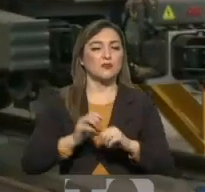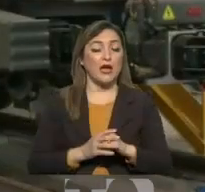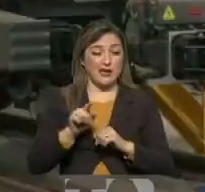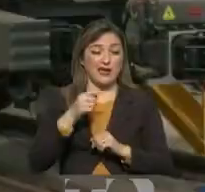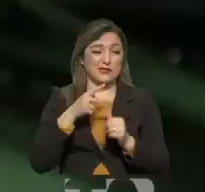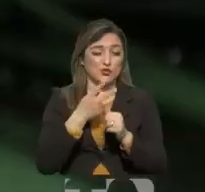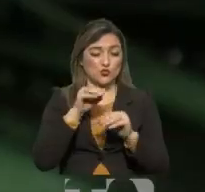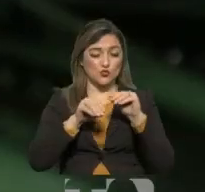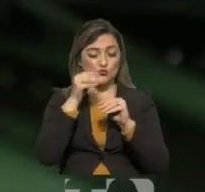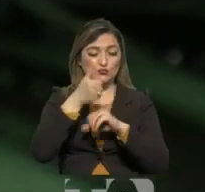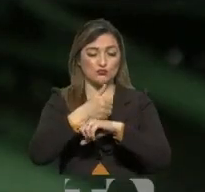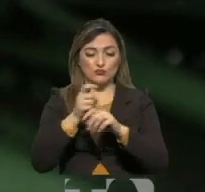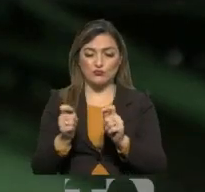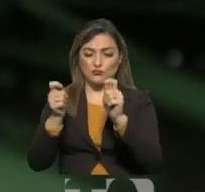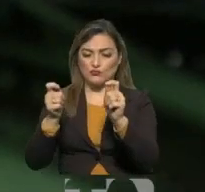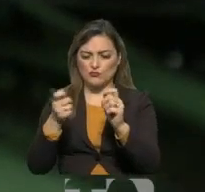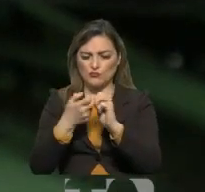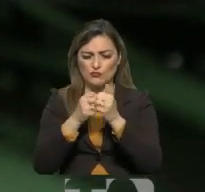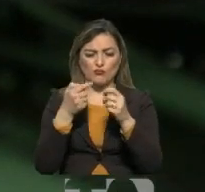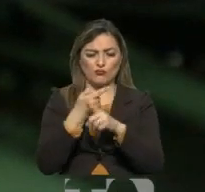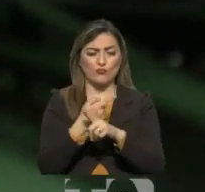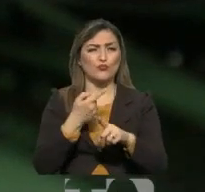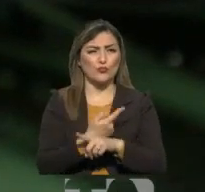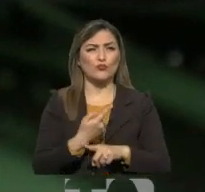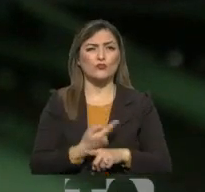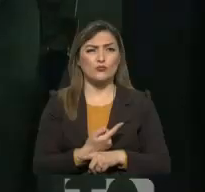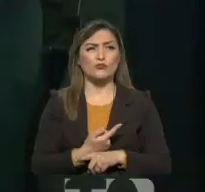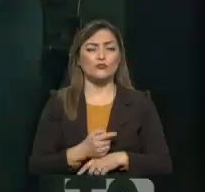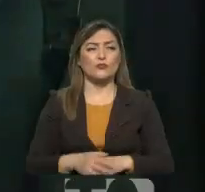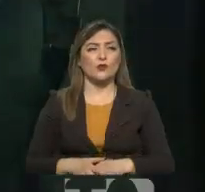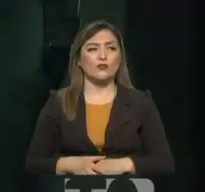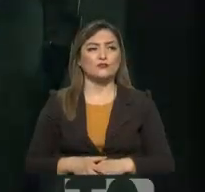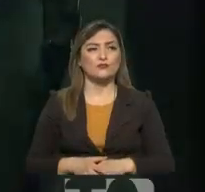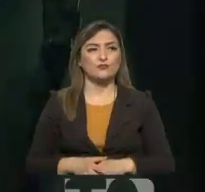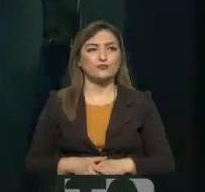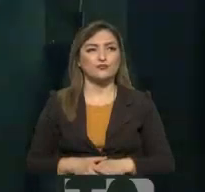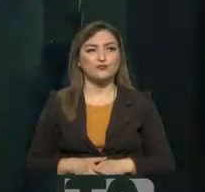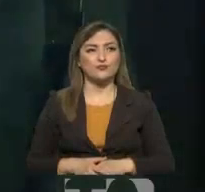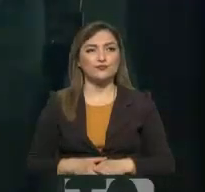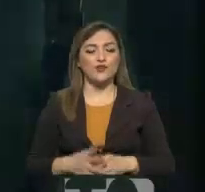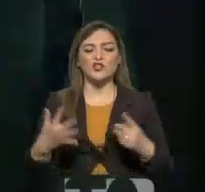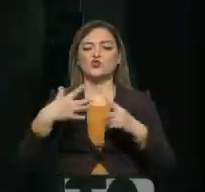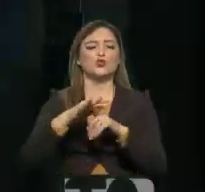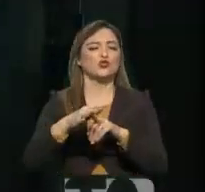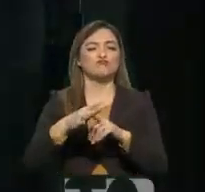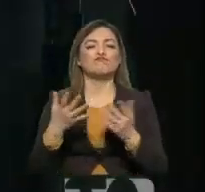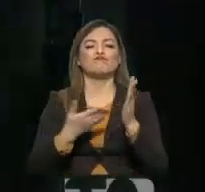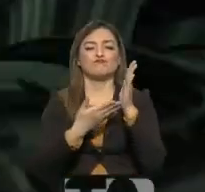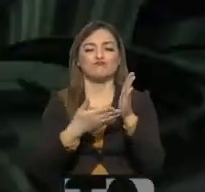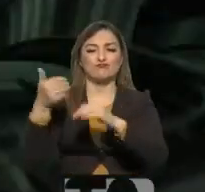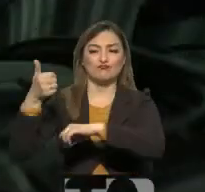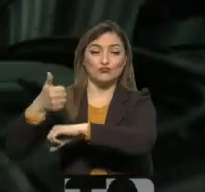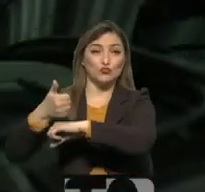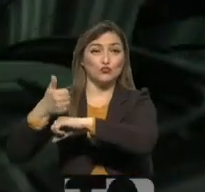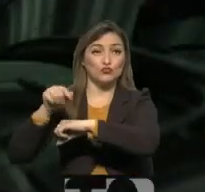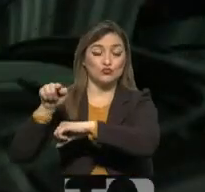autoridades encontraron varias inconsistencias preocupantes respecto a la situación de la obra, como por ejemplo que las autoridades